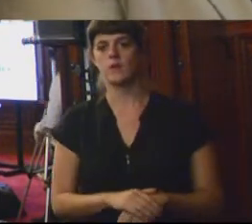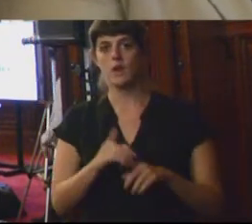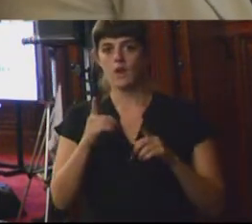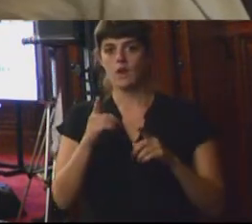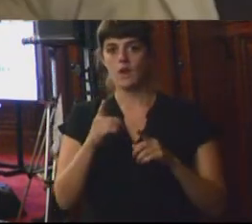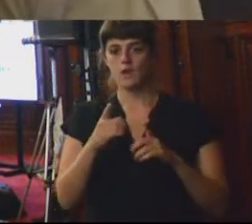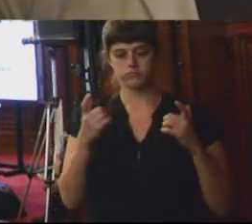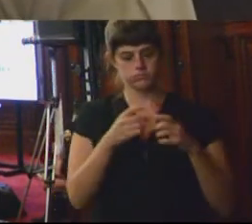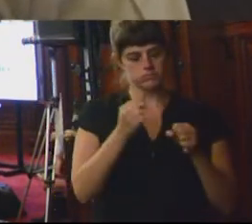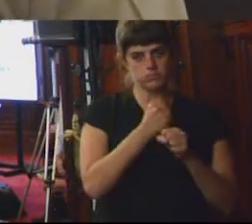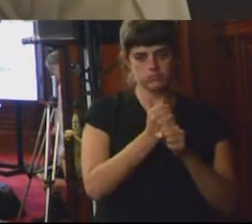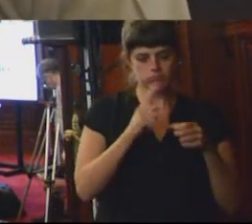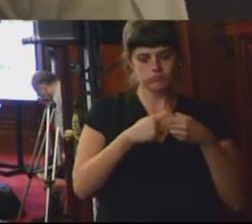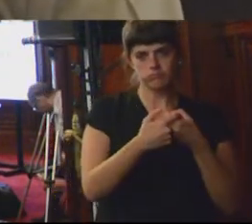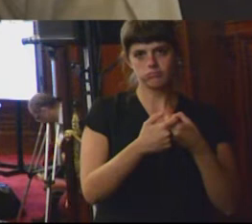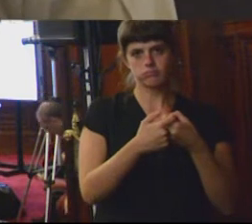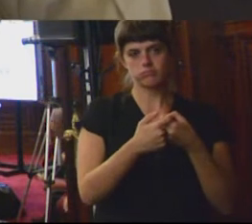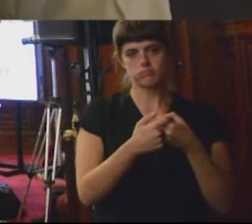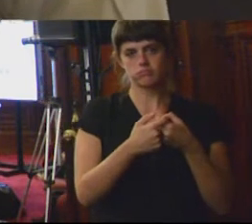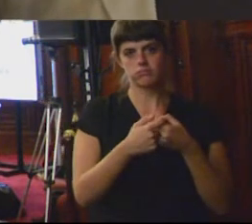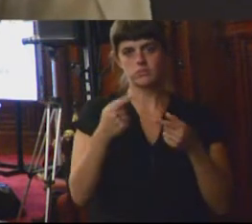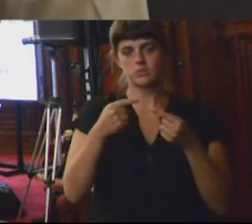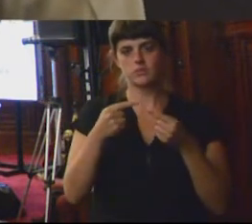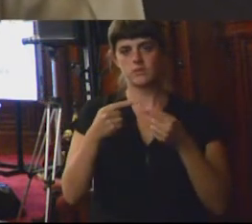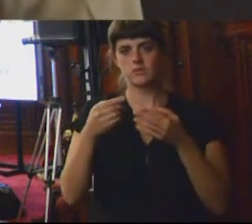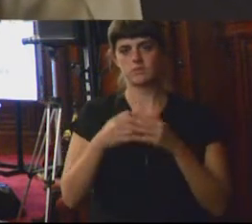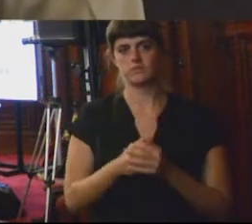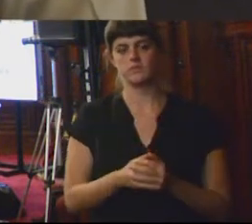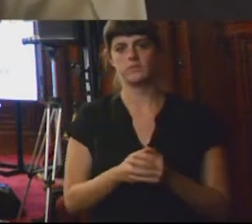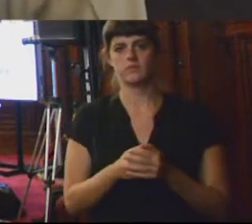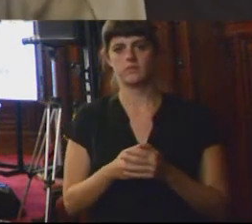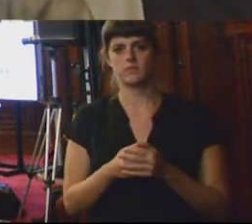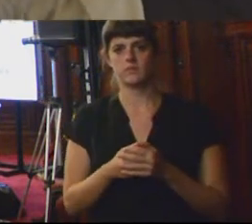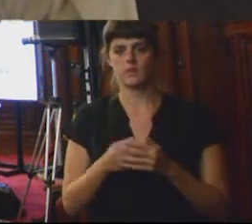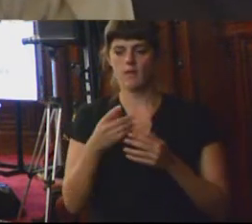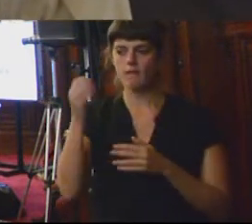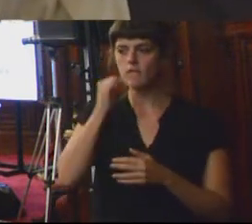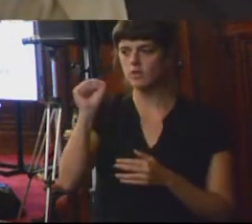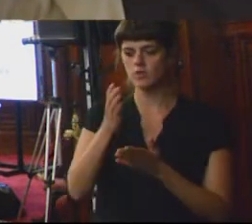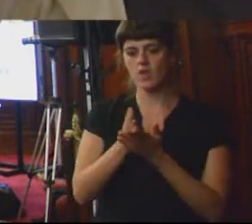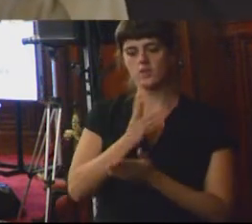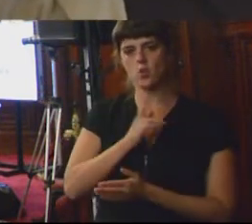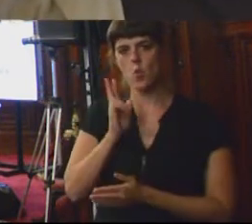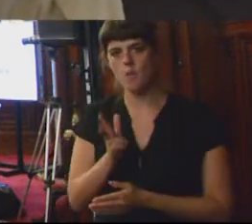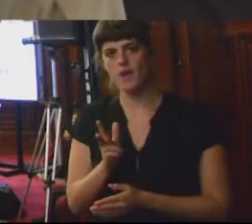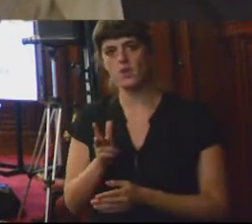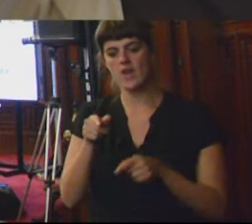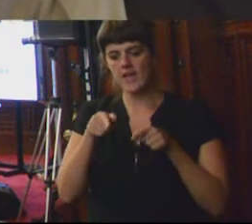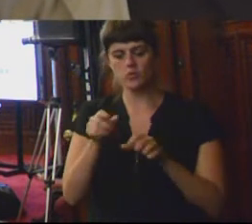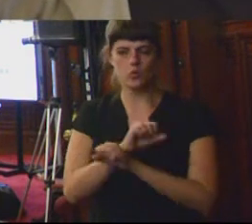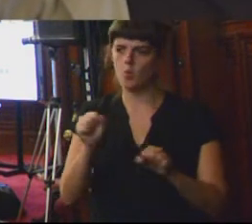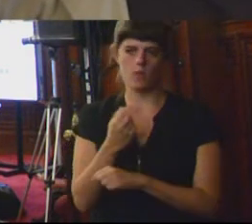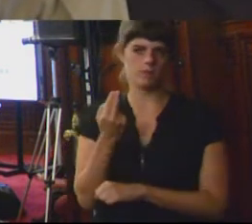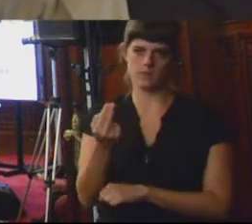Trabalhadores em mercadoria. Regressão dos direitos. Regressando a los derechos de violación de los derechos humanos. Eso no